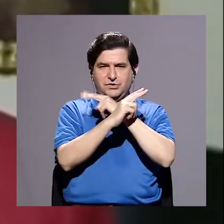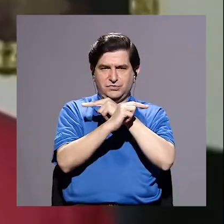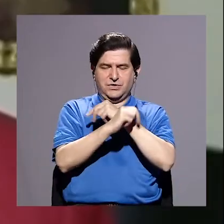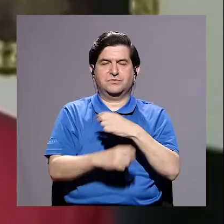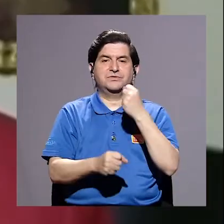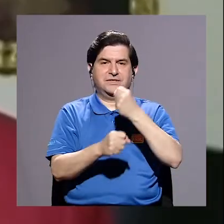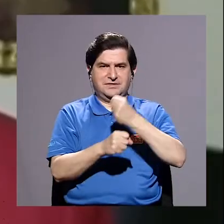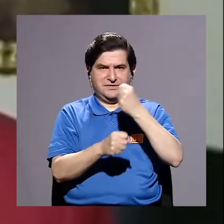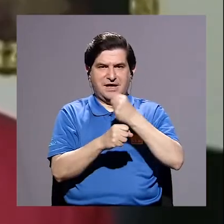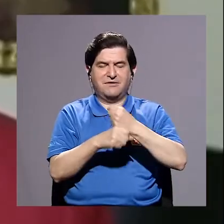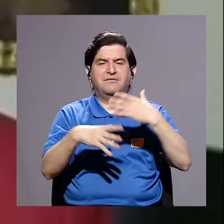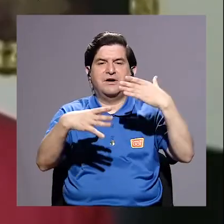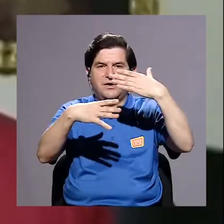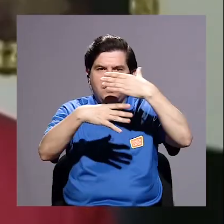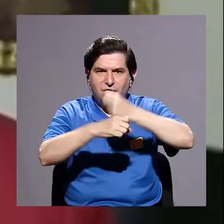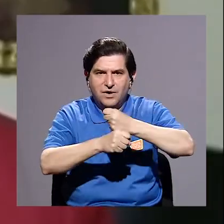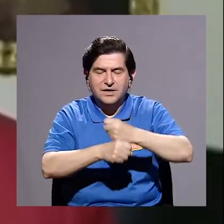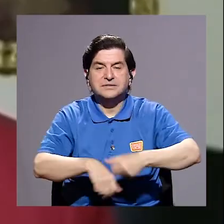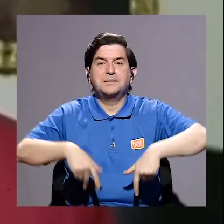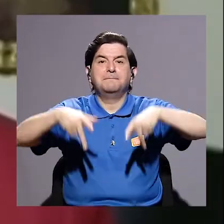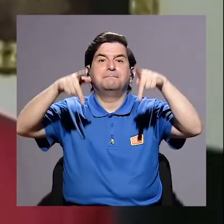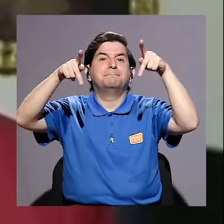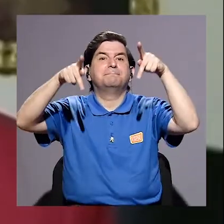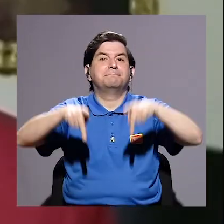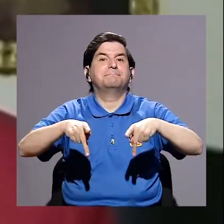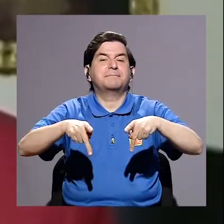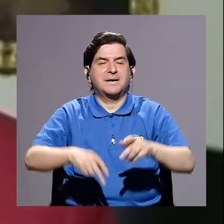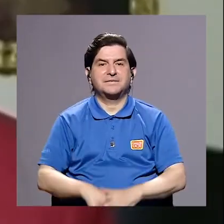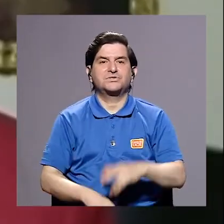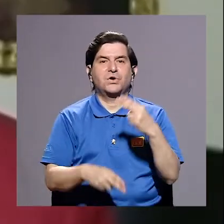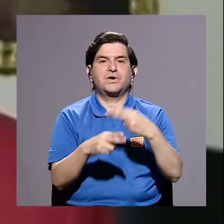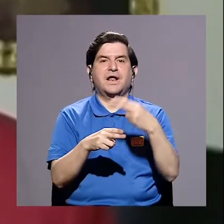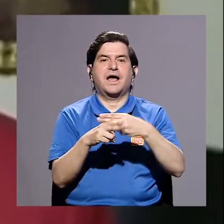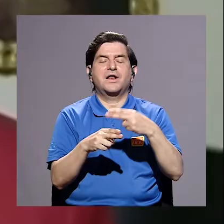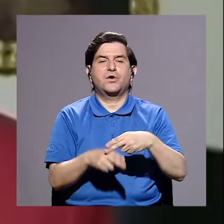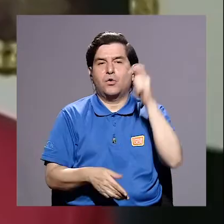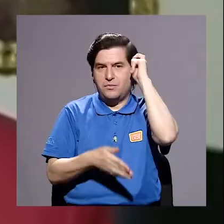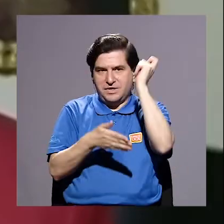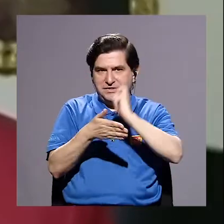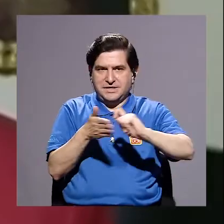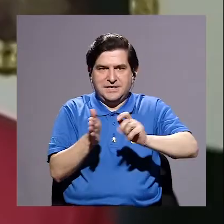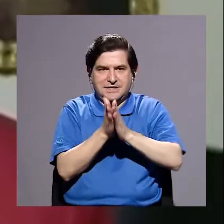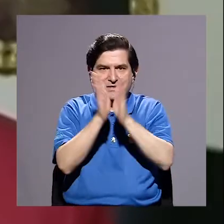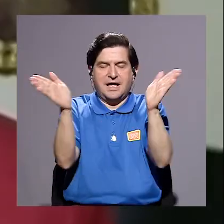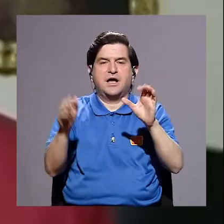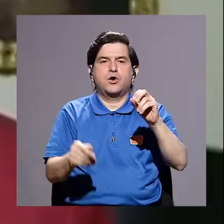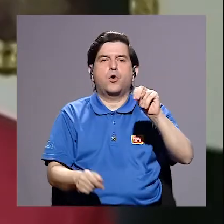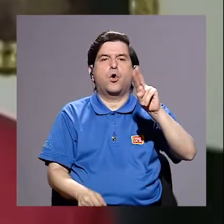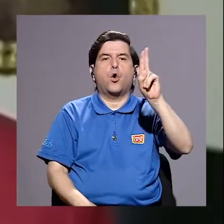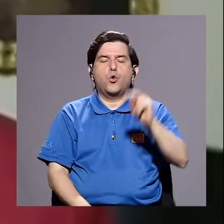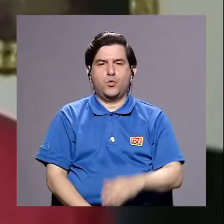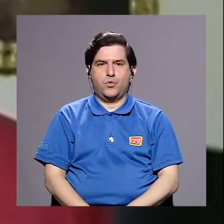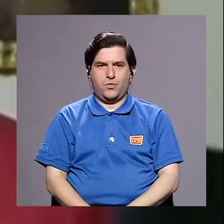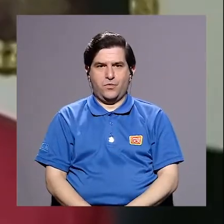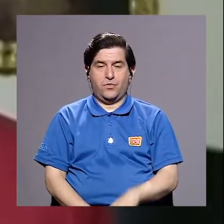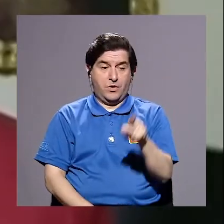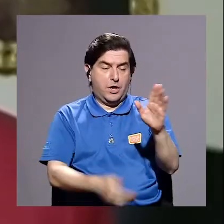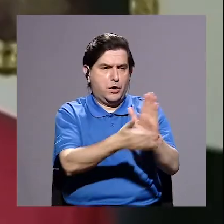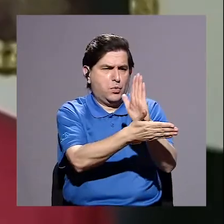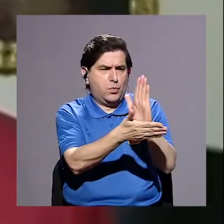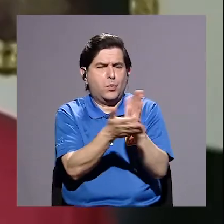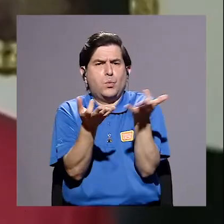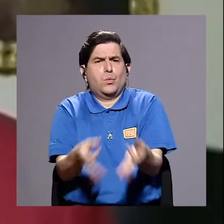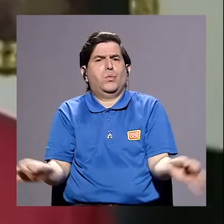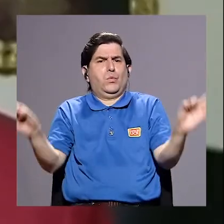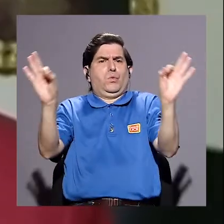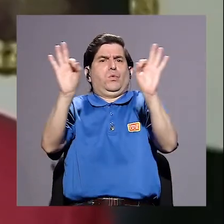son trabajos que tiene que realizar la persona a nombre del secretario general de Naciones Unidas. Son papers